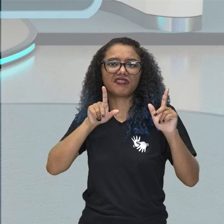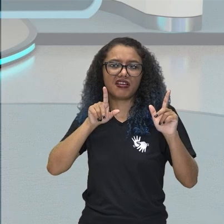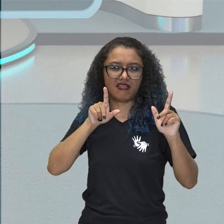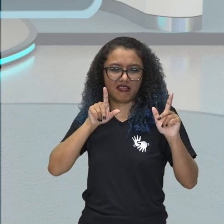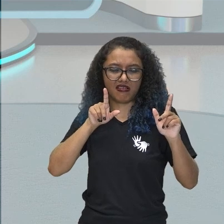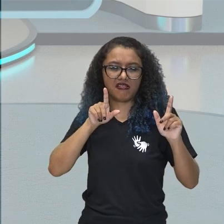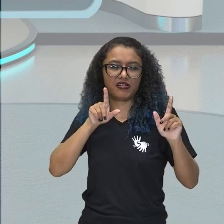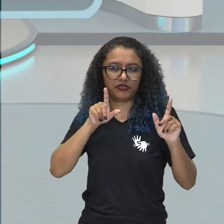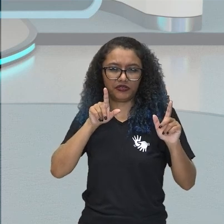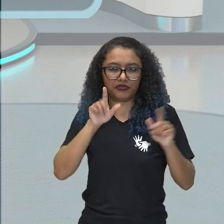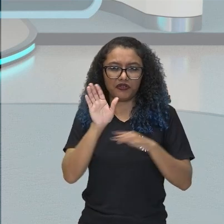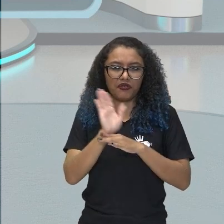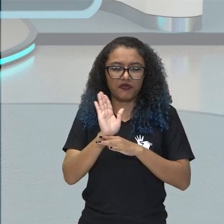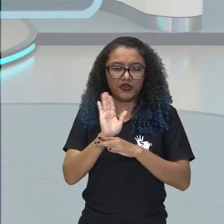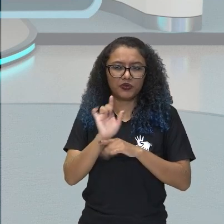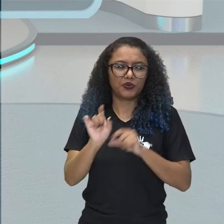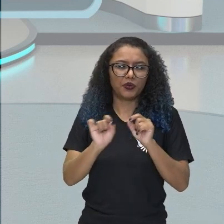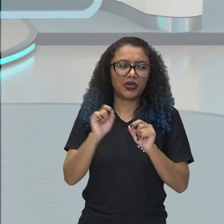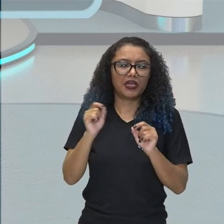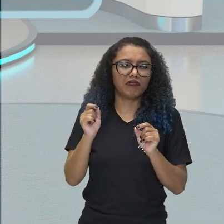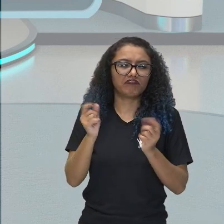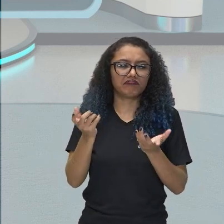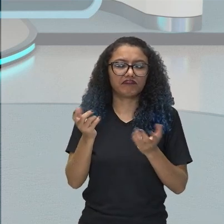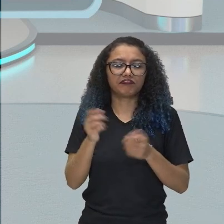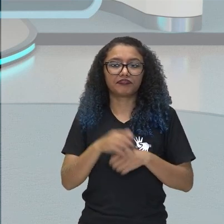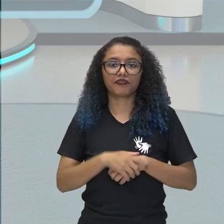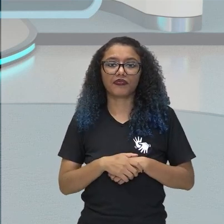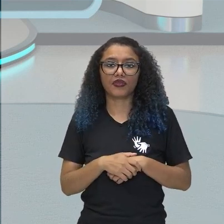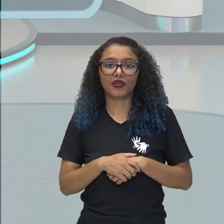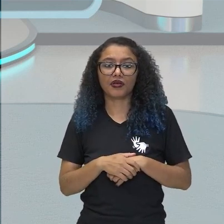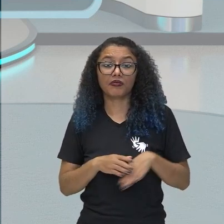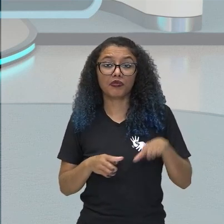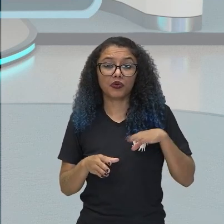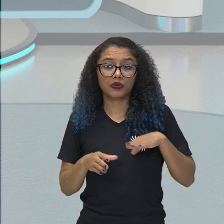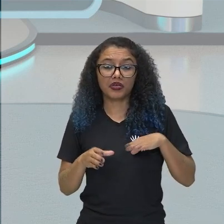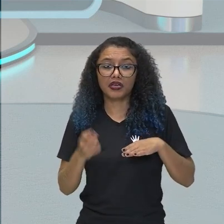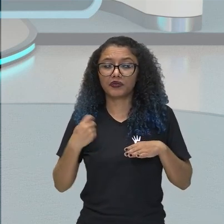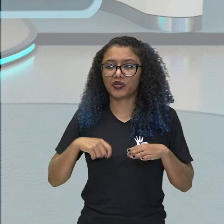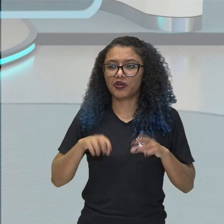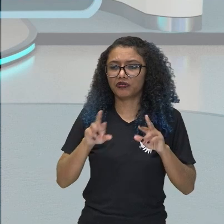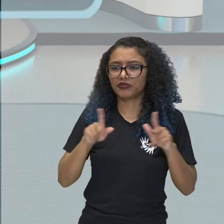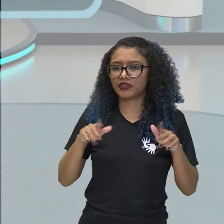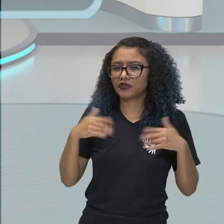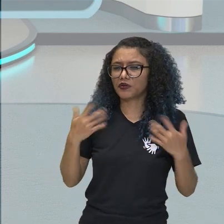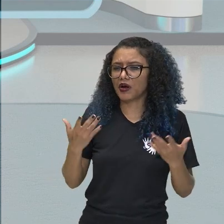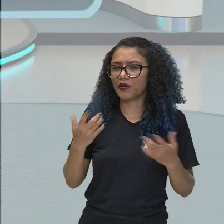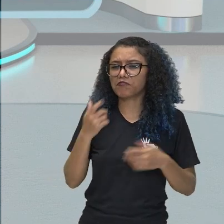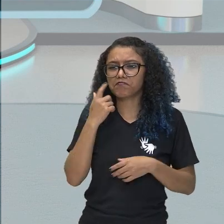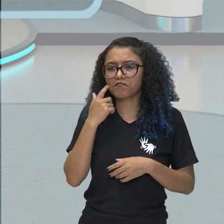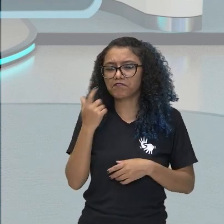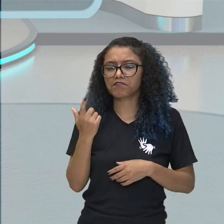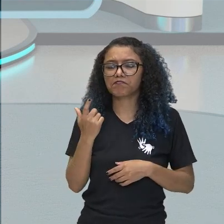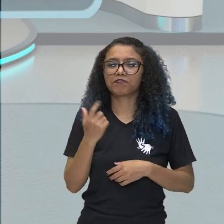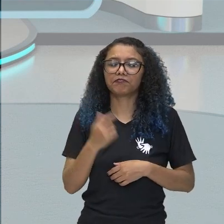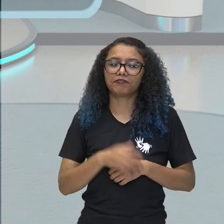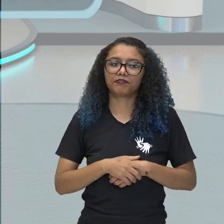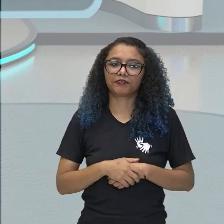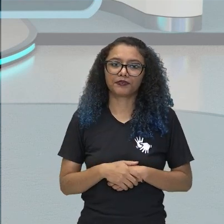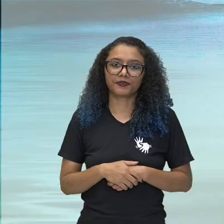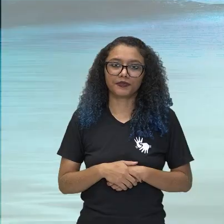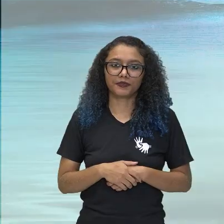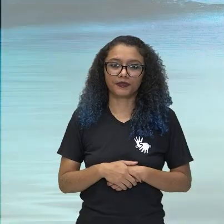conseguem perceber de diferença entre as línguas, o espanhol e o português? Vamos lá escutar o